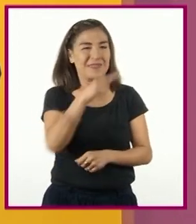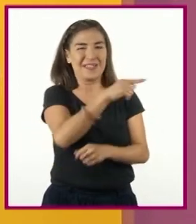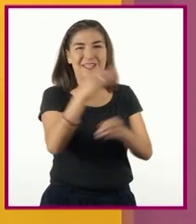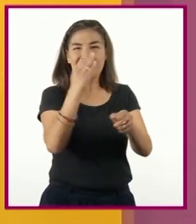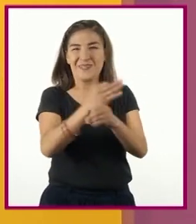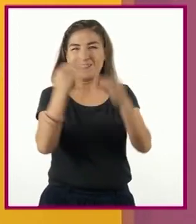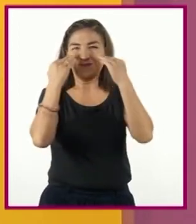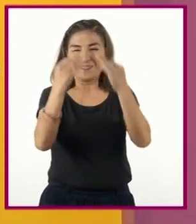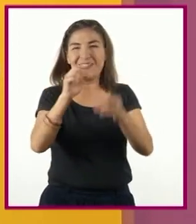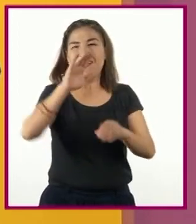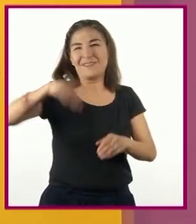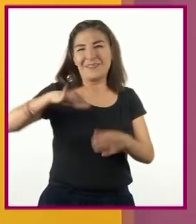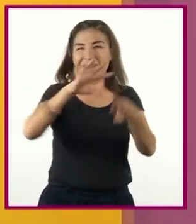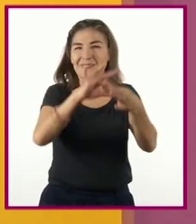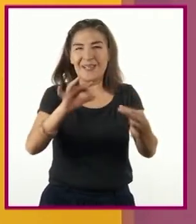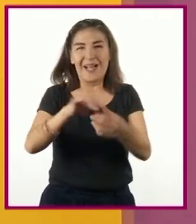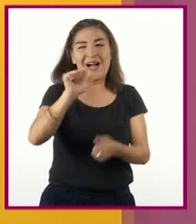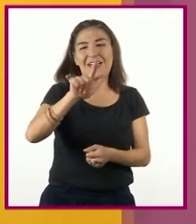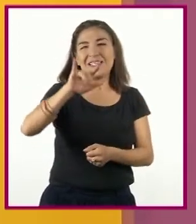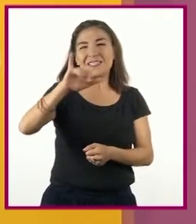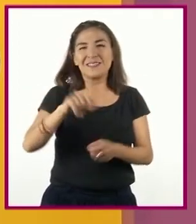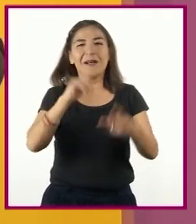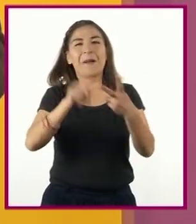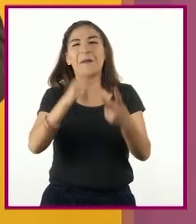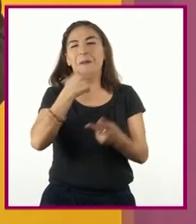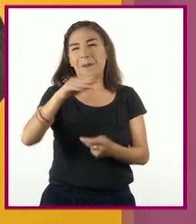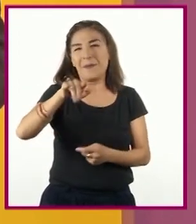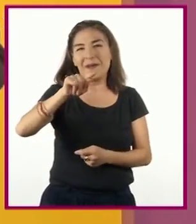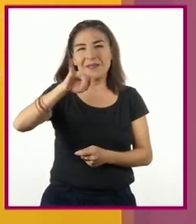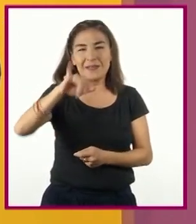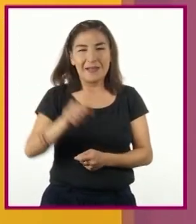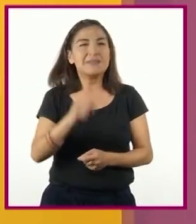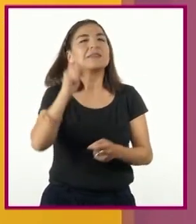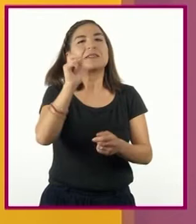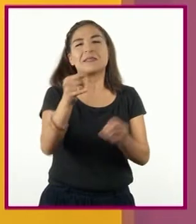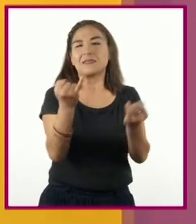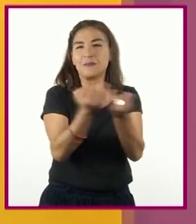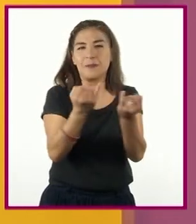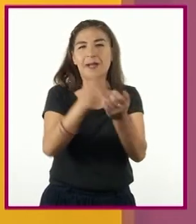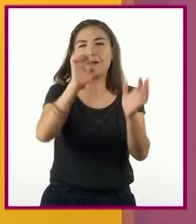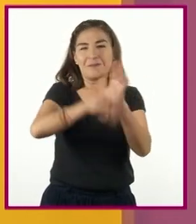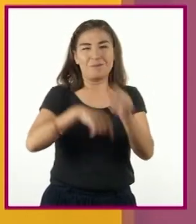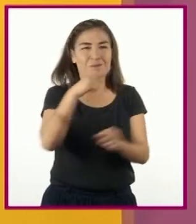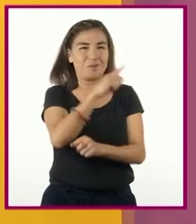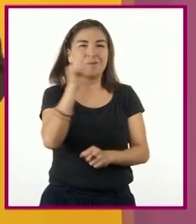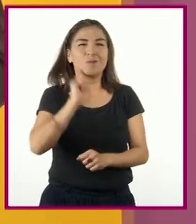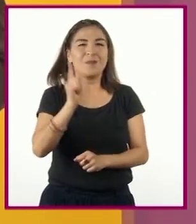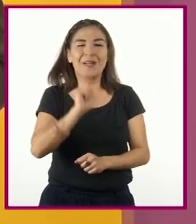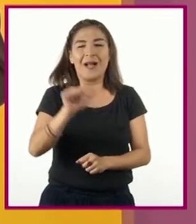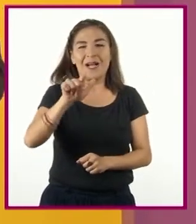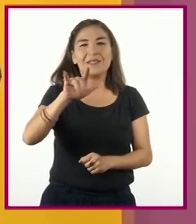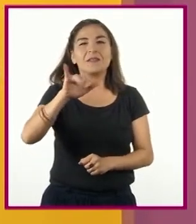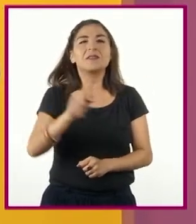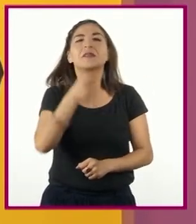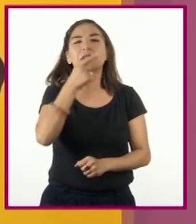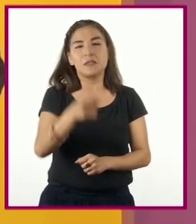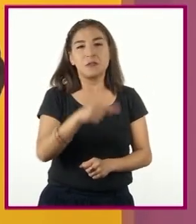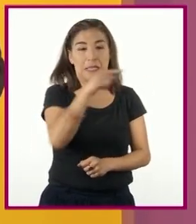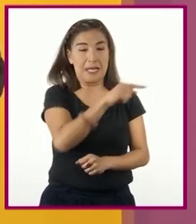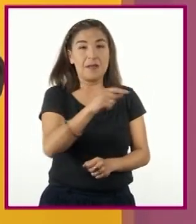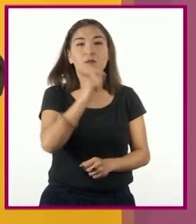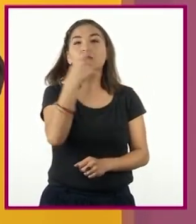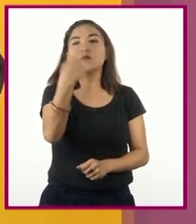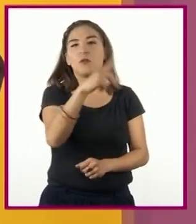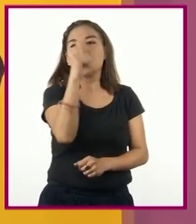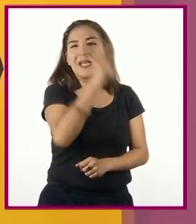compartieron Alicia y Matías, esto es evidente. Por ejemplo, cuando Alicia reconoce que habla la lengua